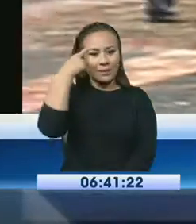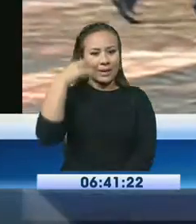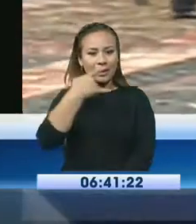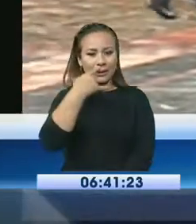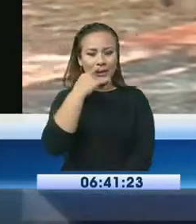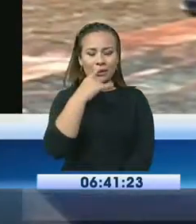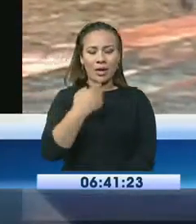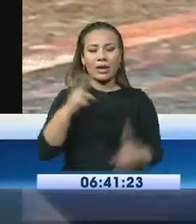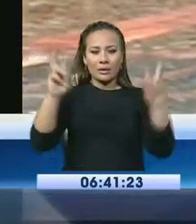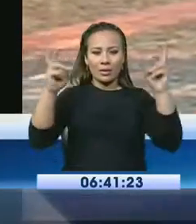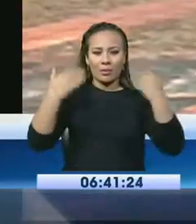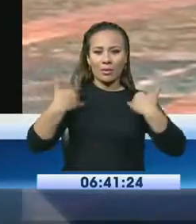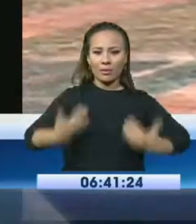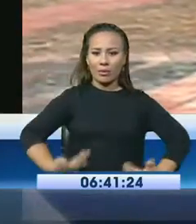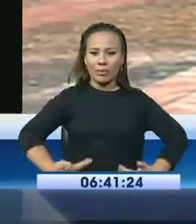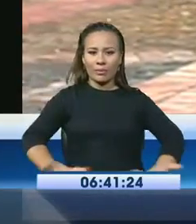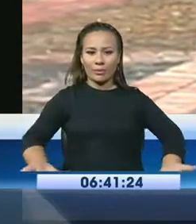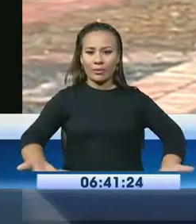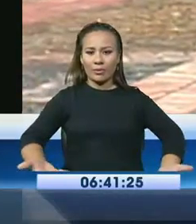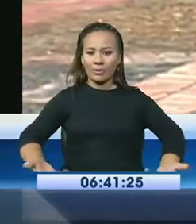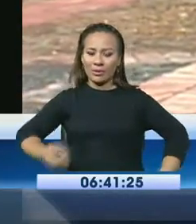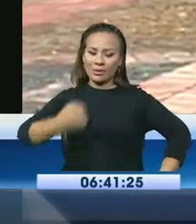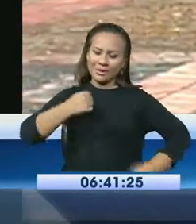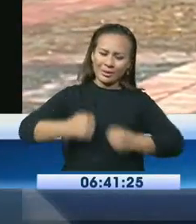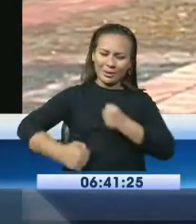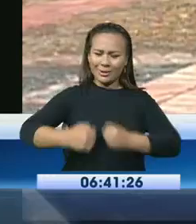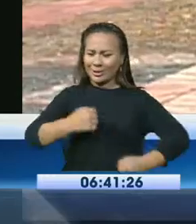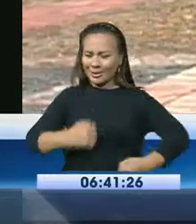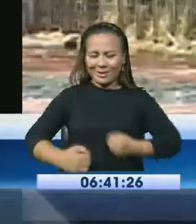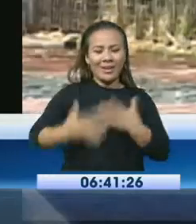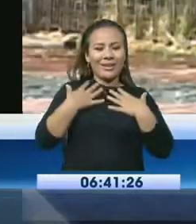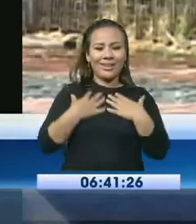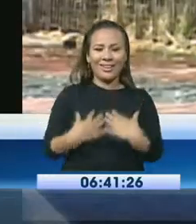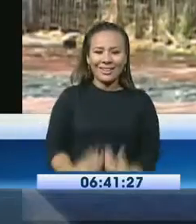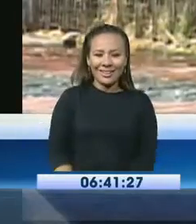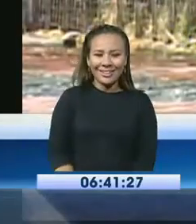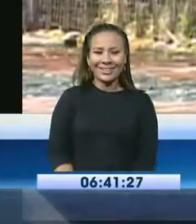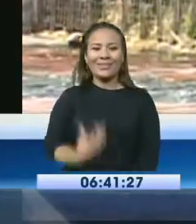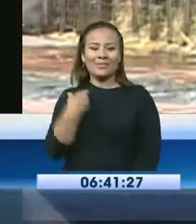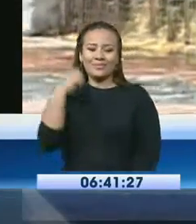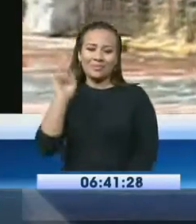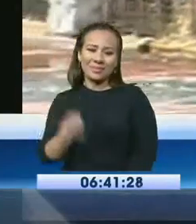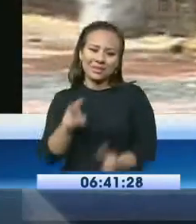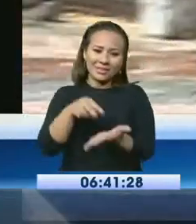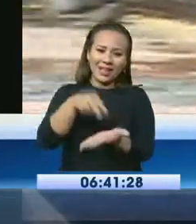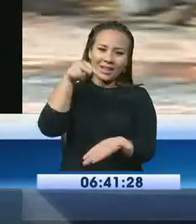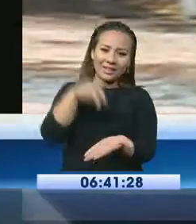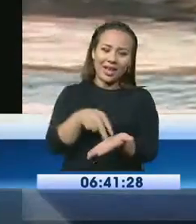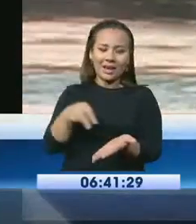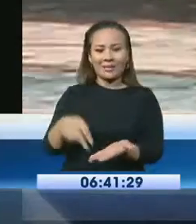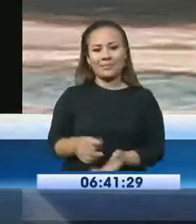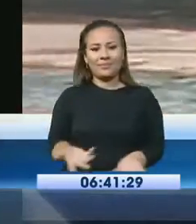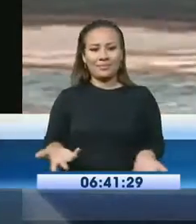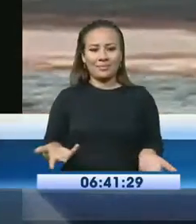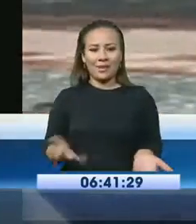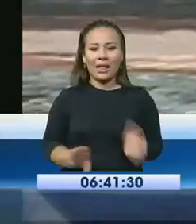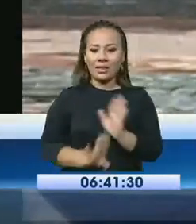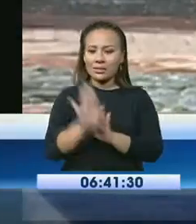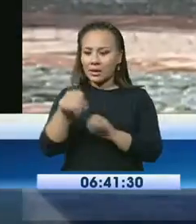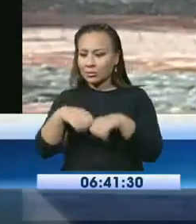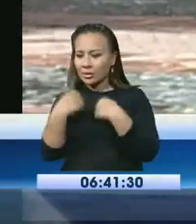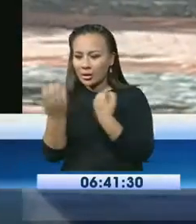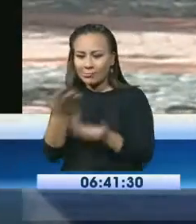físico porque de alguna manera como ustedes de los niños corren juegan saltan brincan y obviamente el desarrollo social